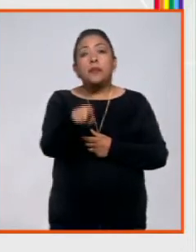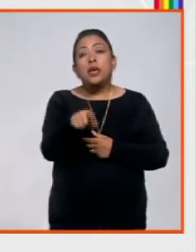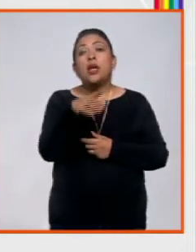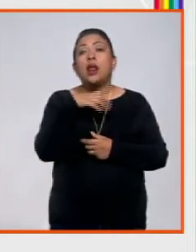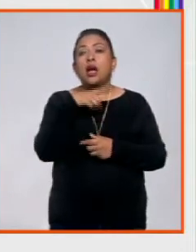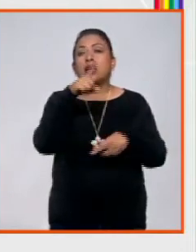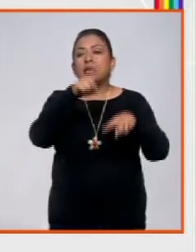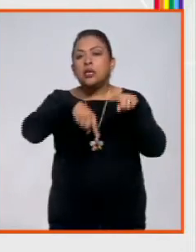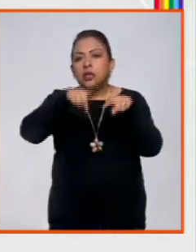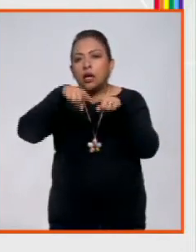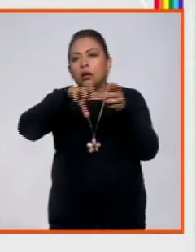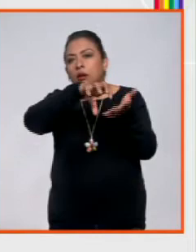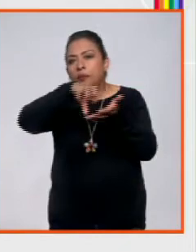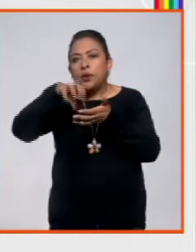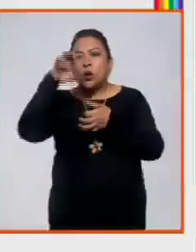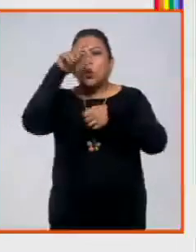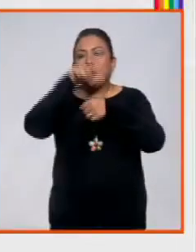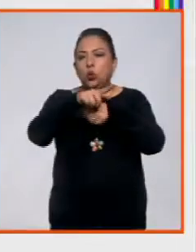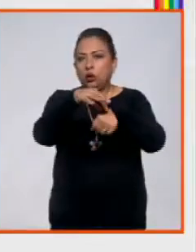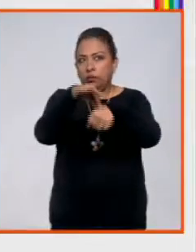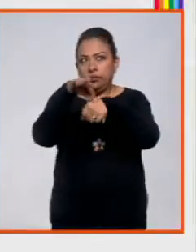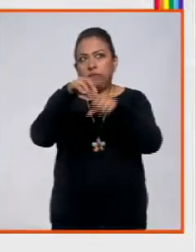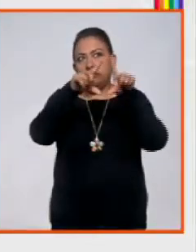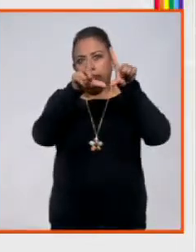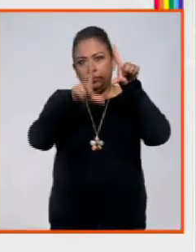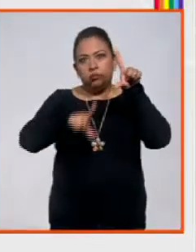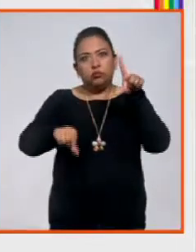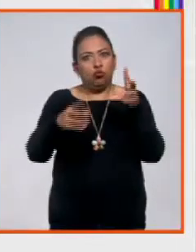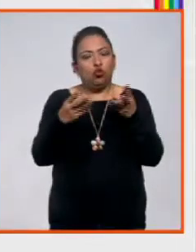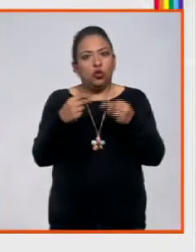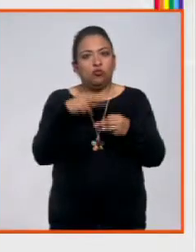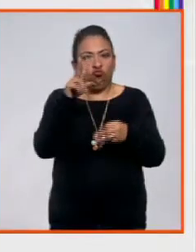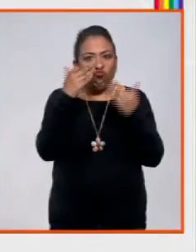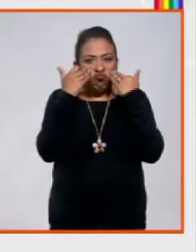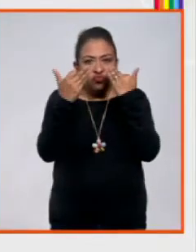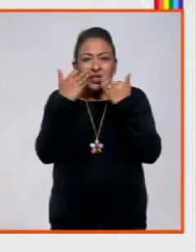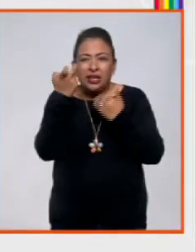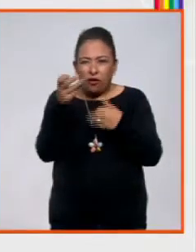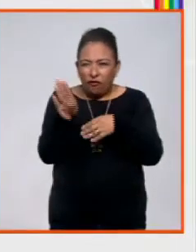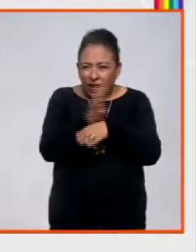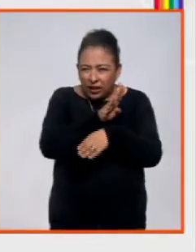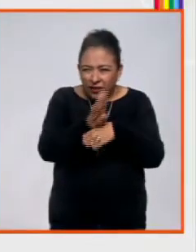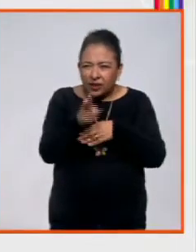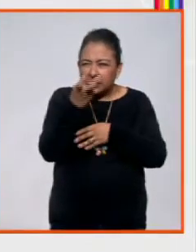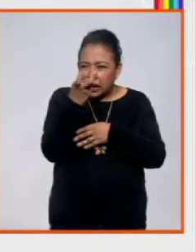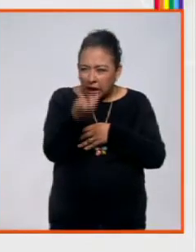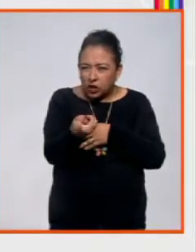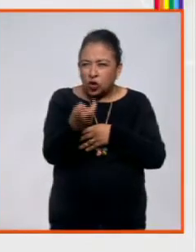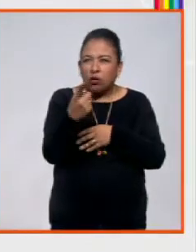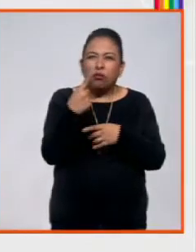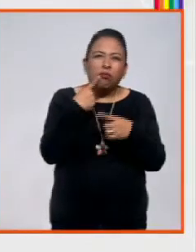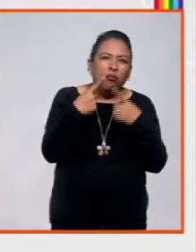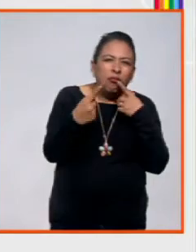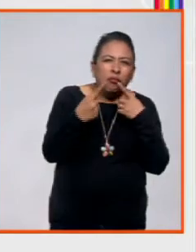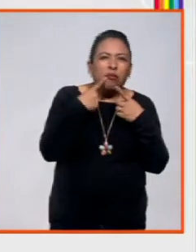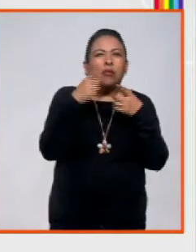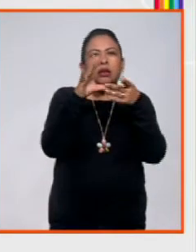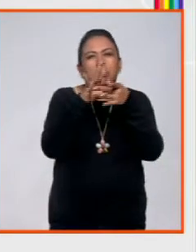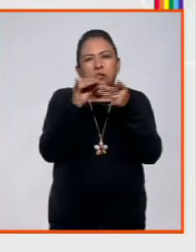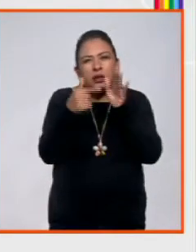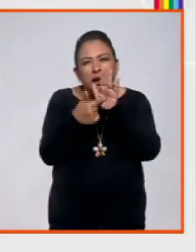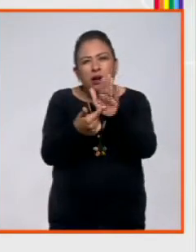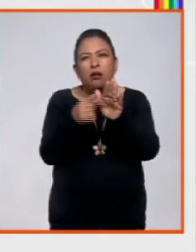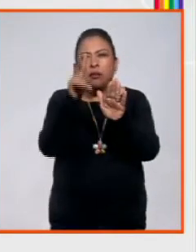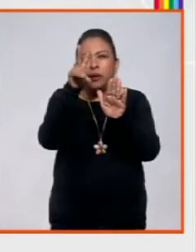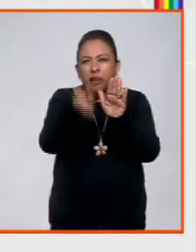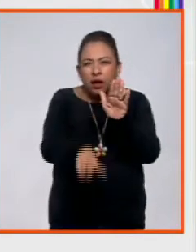con los recortes al presupuesto en cultura que se vive en el país esto nos beneficia esta discusión hablar sobre esto hablar de